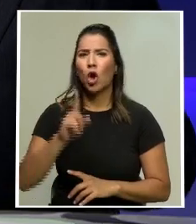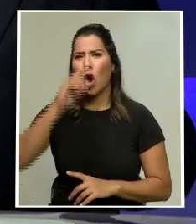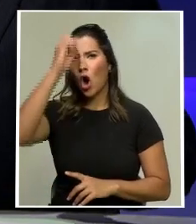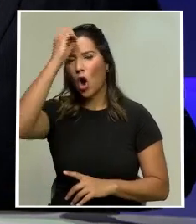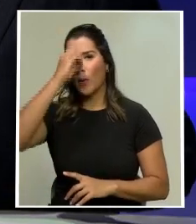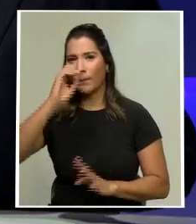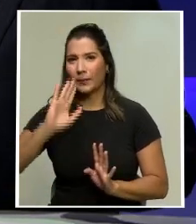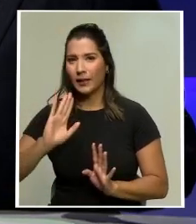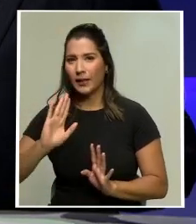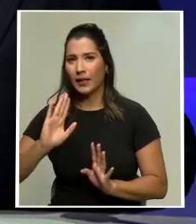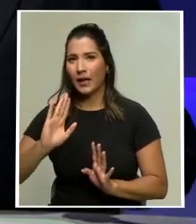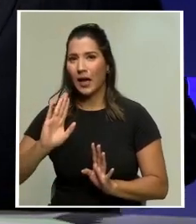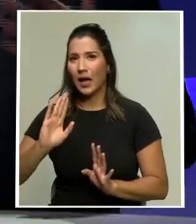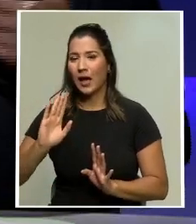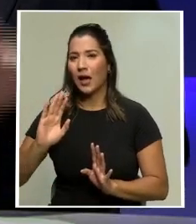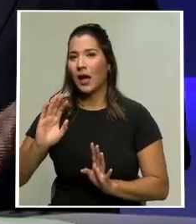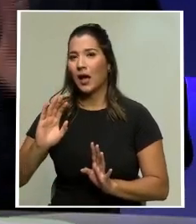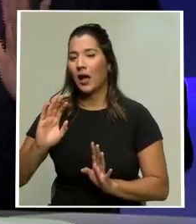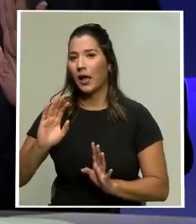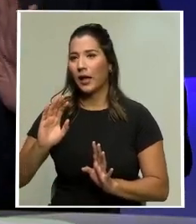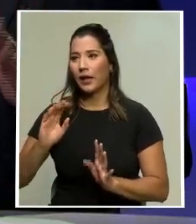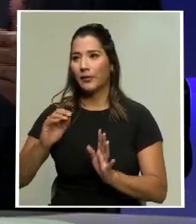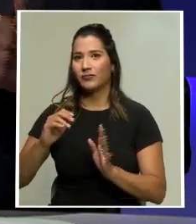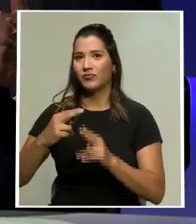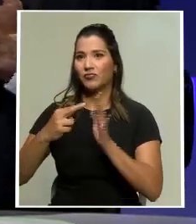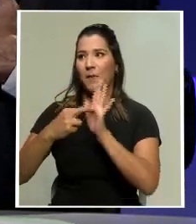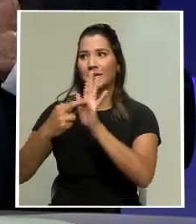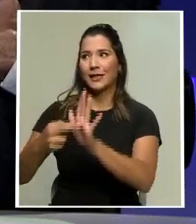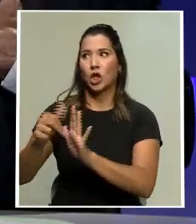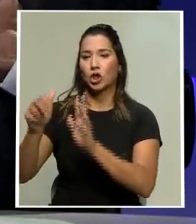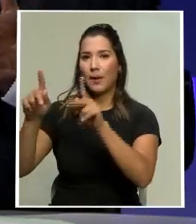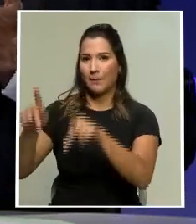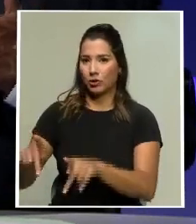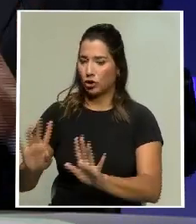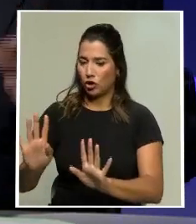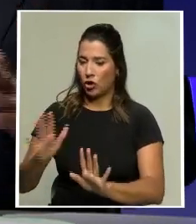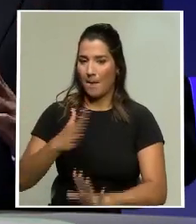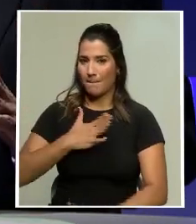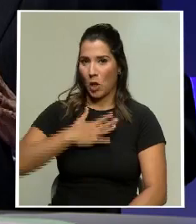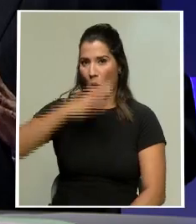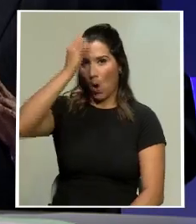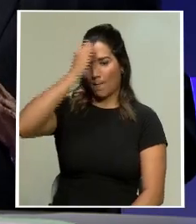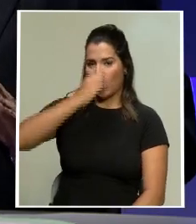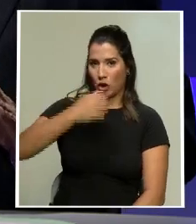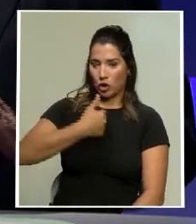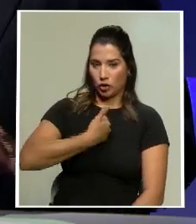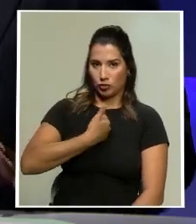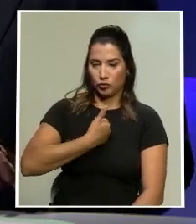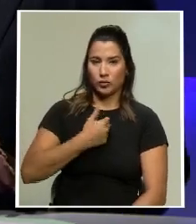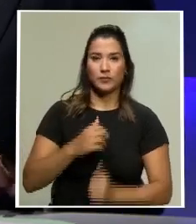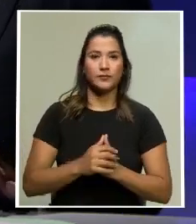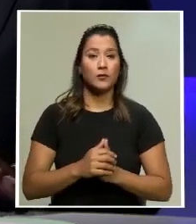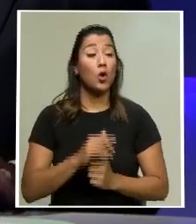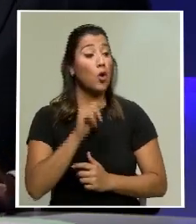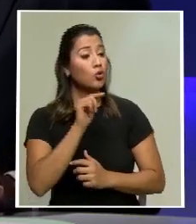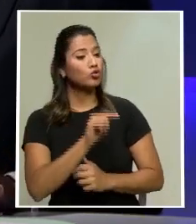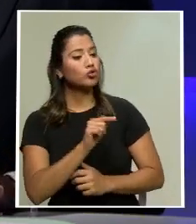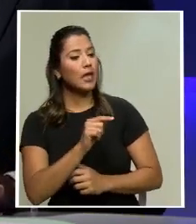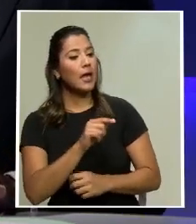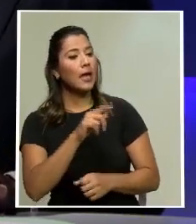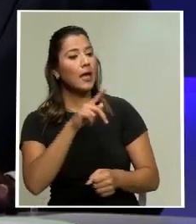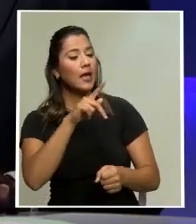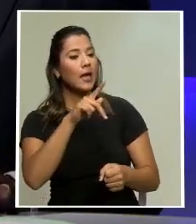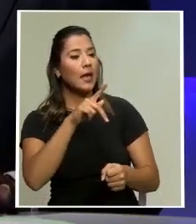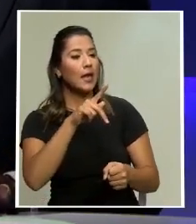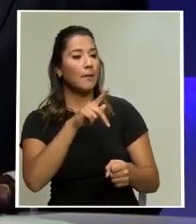nombre del Farabundo Martí, estoy opinando a título personal. Has sido y sos un actor de la